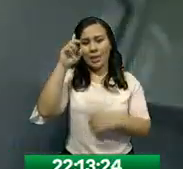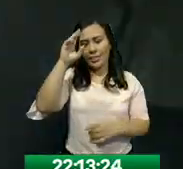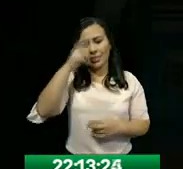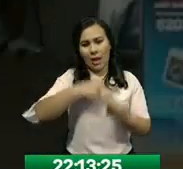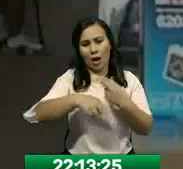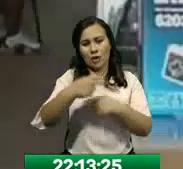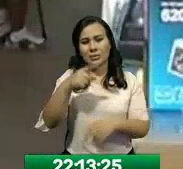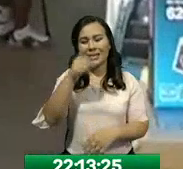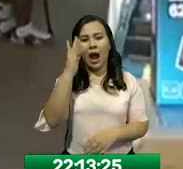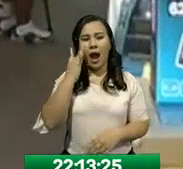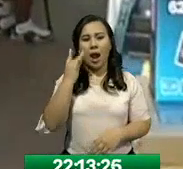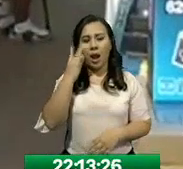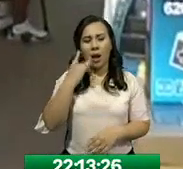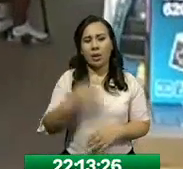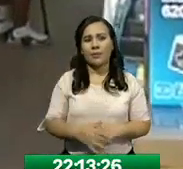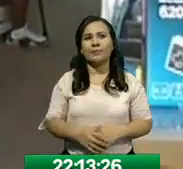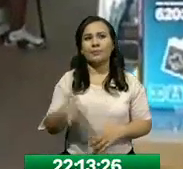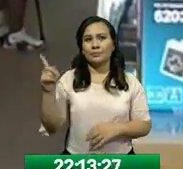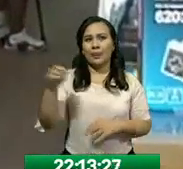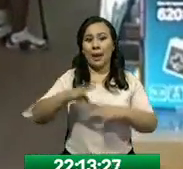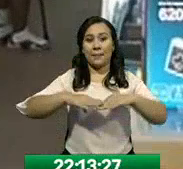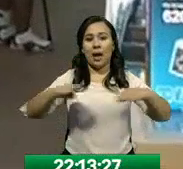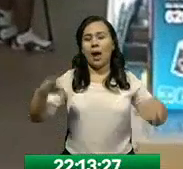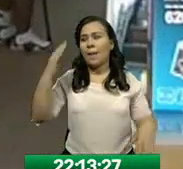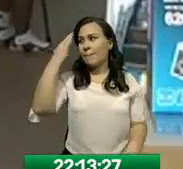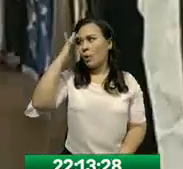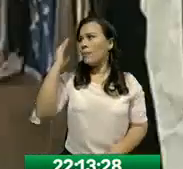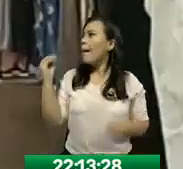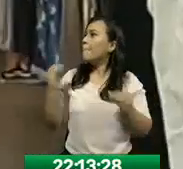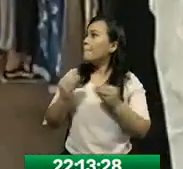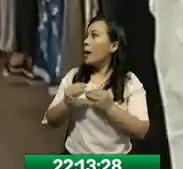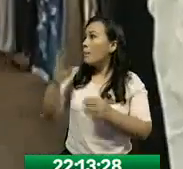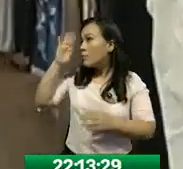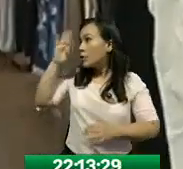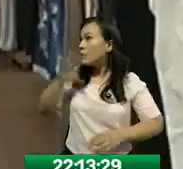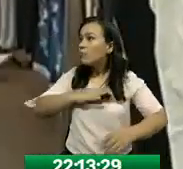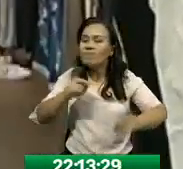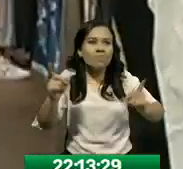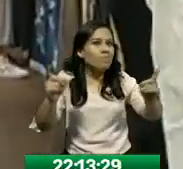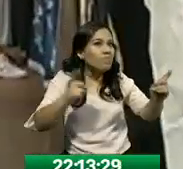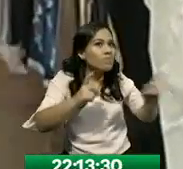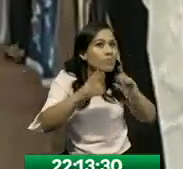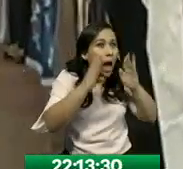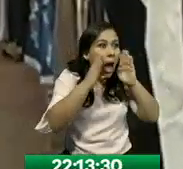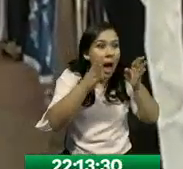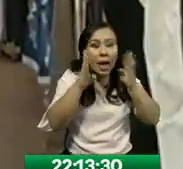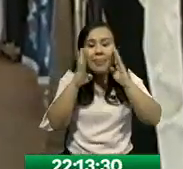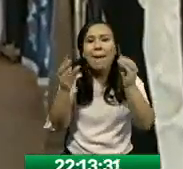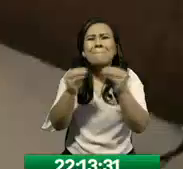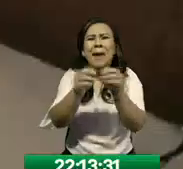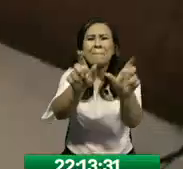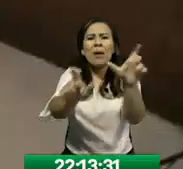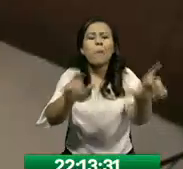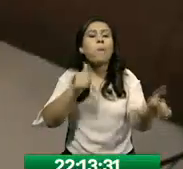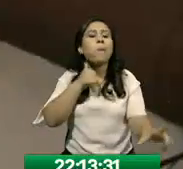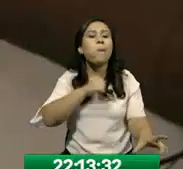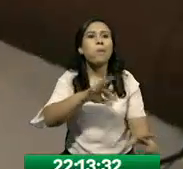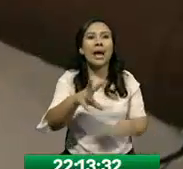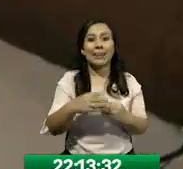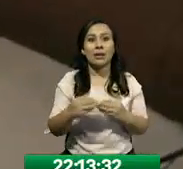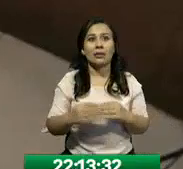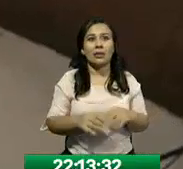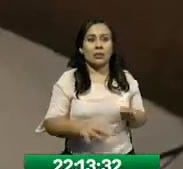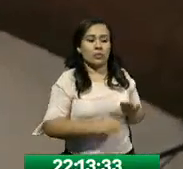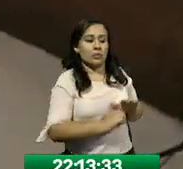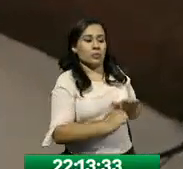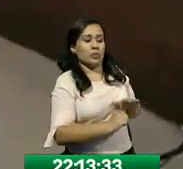sospechosa. Aquí en el sector de la Villamil están preocupados y con los ojos bien abiertos ante ese y otros antisociales que se llevan hasta los dólares que